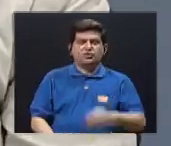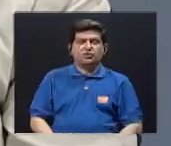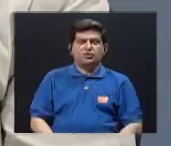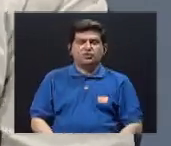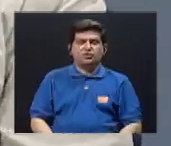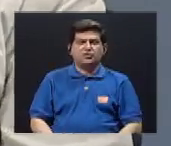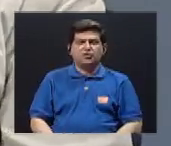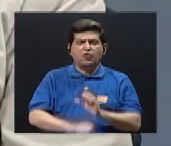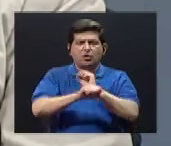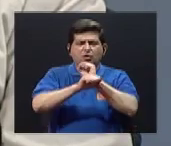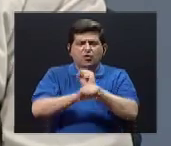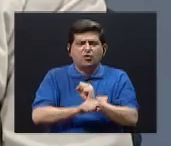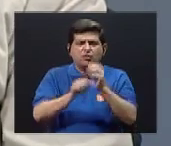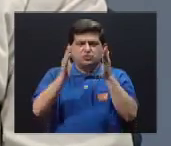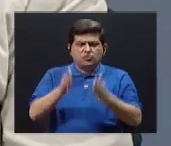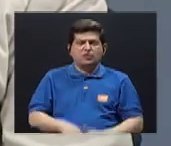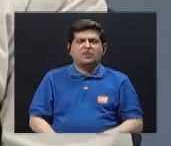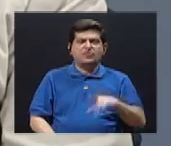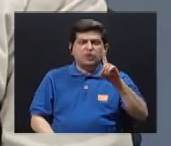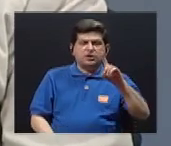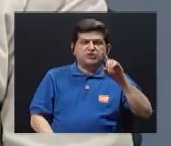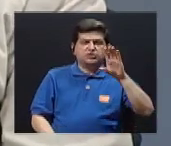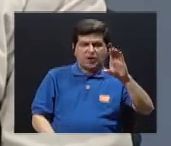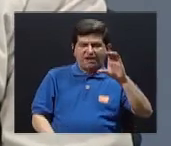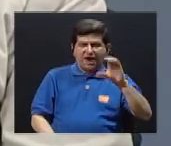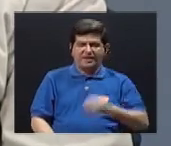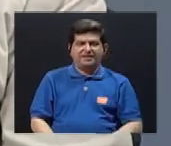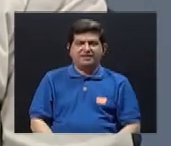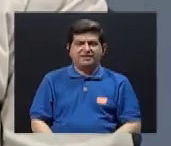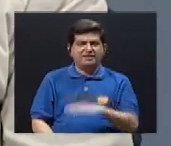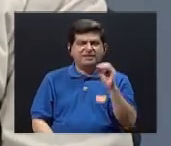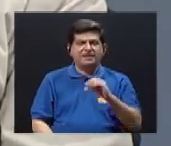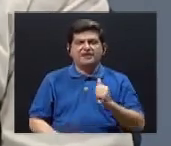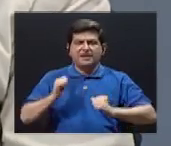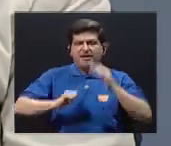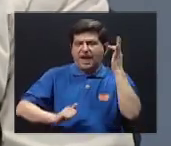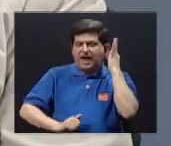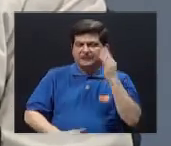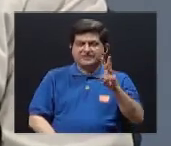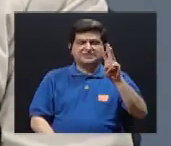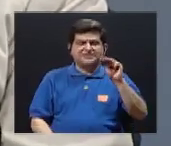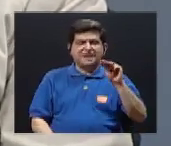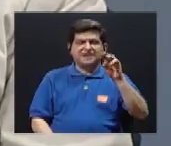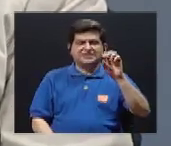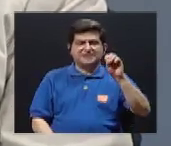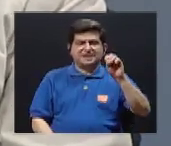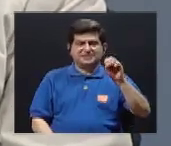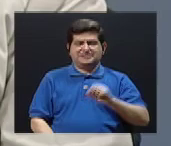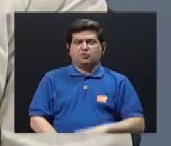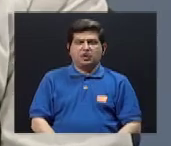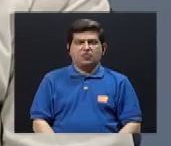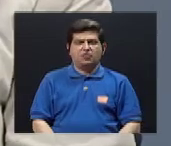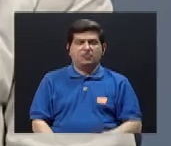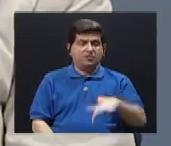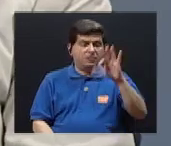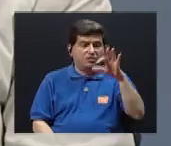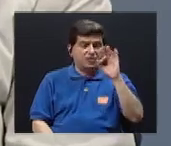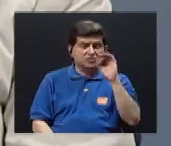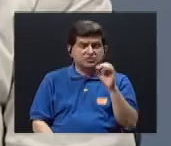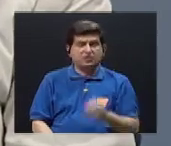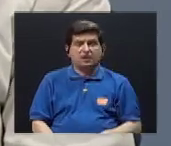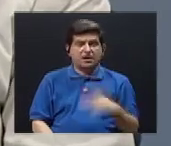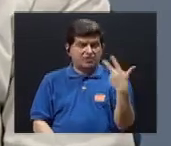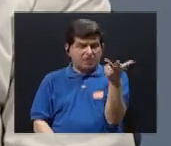Ordóñez, como el folclorista Dionisio Cabal y la actriz Marcia Saborío. ¿Cómo escogieron